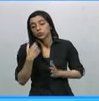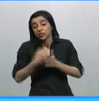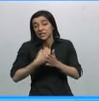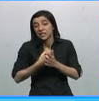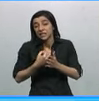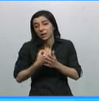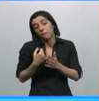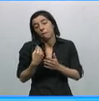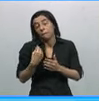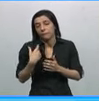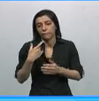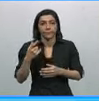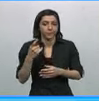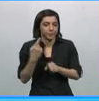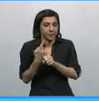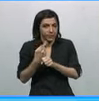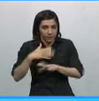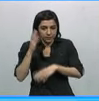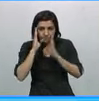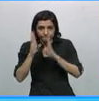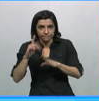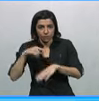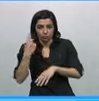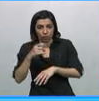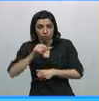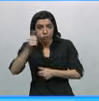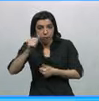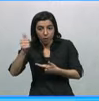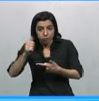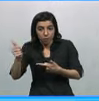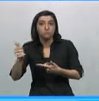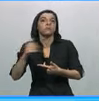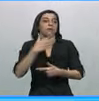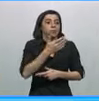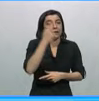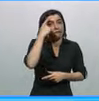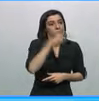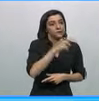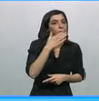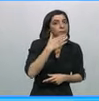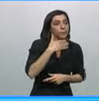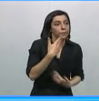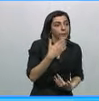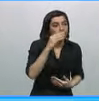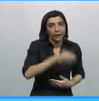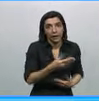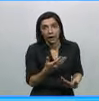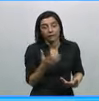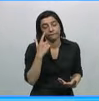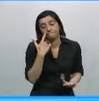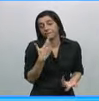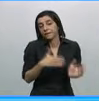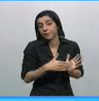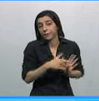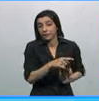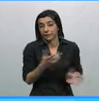pero primero tenemos que ganar nuestros partidos y después esperar que Boca pierda. Patón, ¿cómo te va? Muy buenas noches. Siguiendo con la misma línea de la pregunta